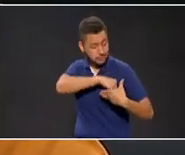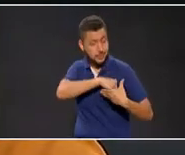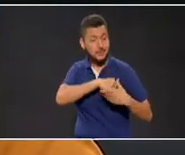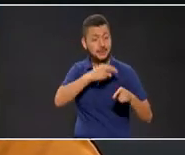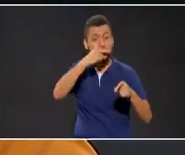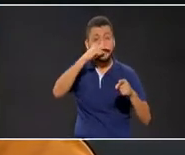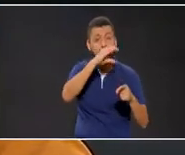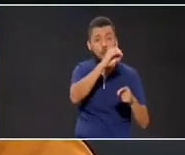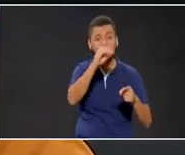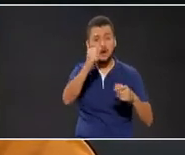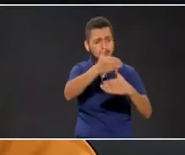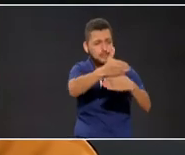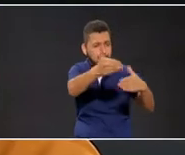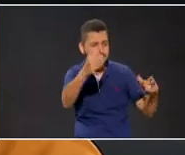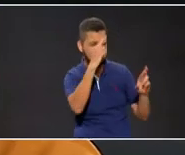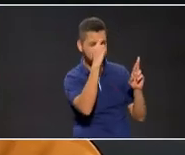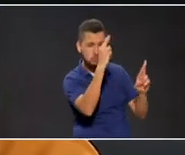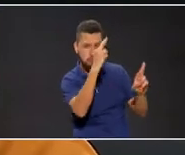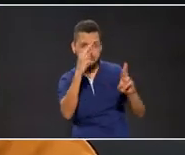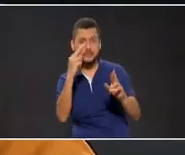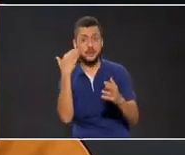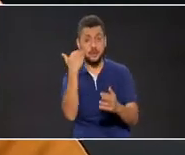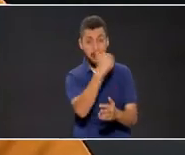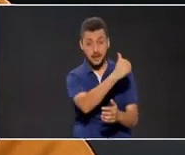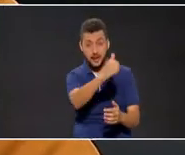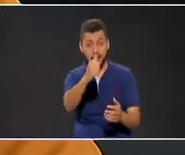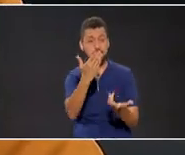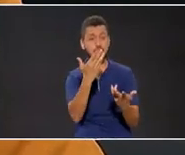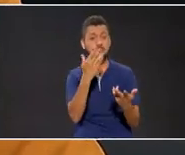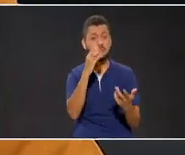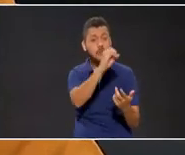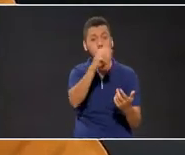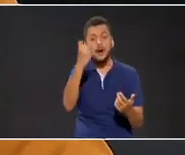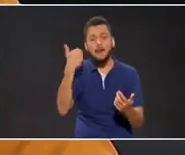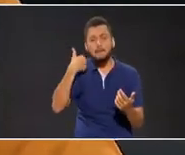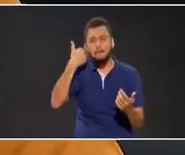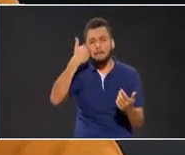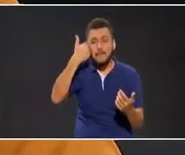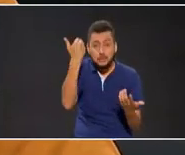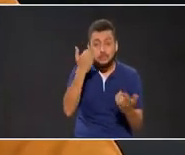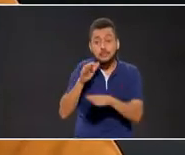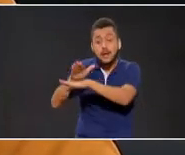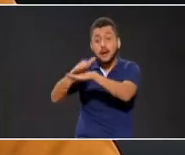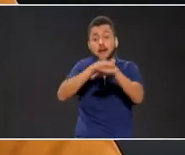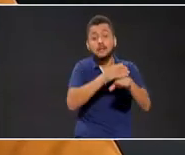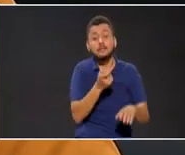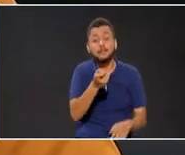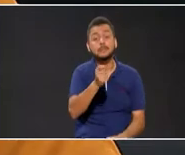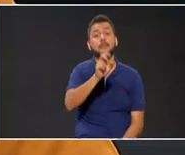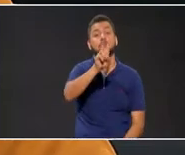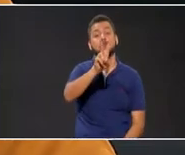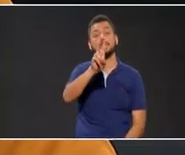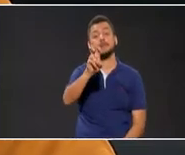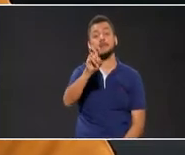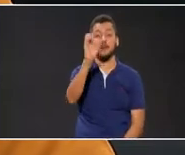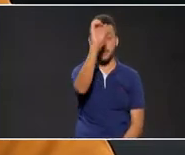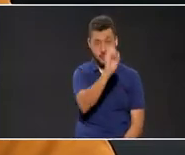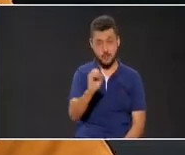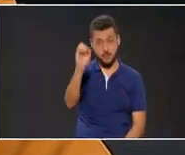jóvenes a la mujer a los adultos y les invito el próximo 27 de octubre